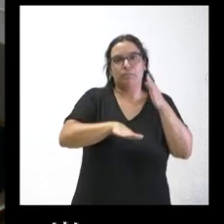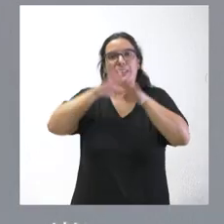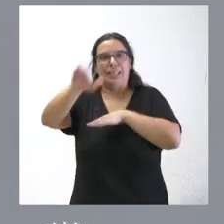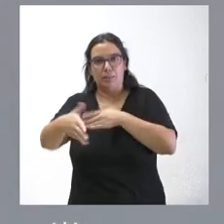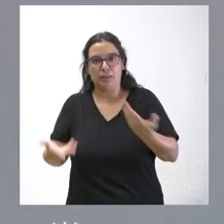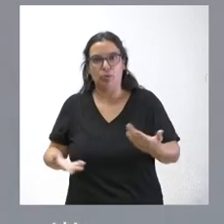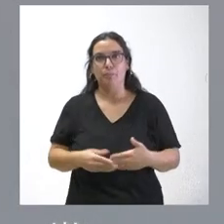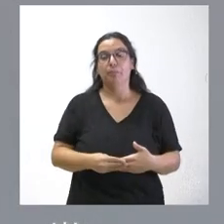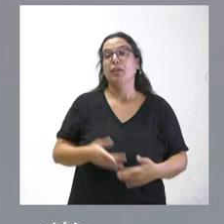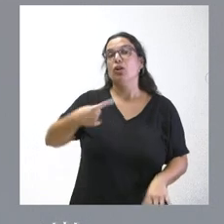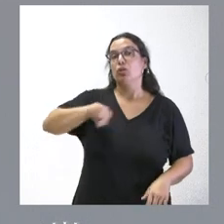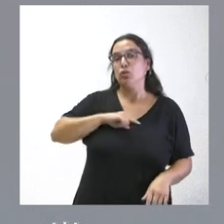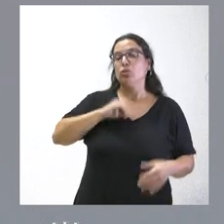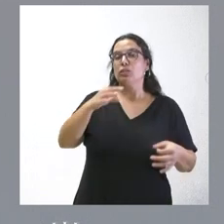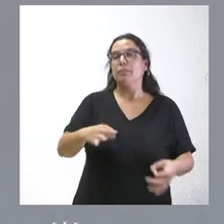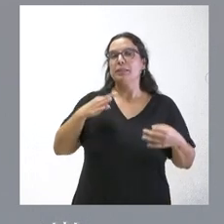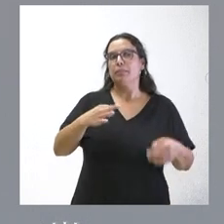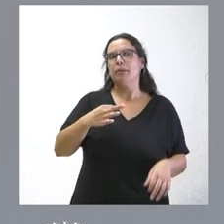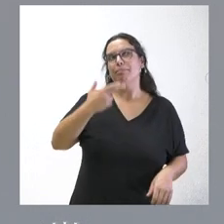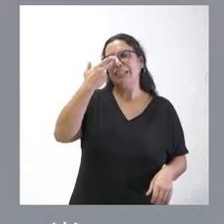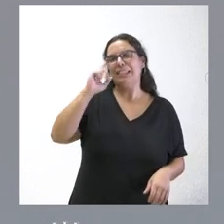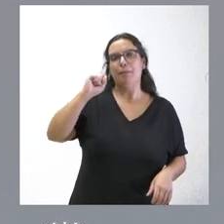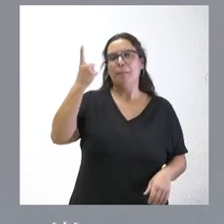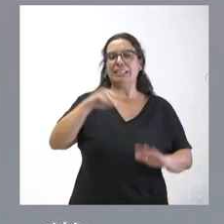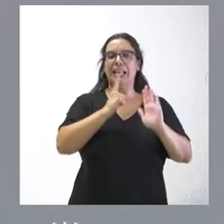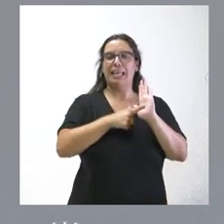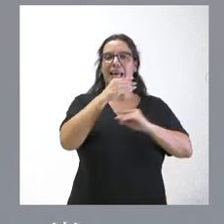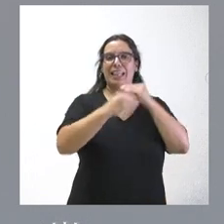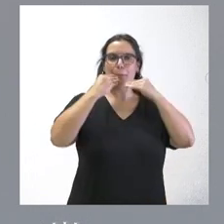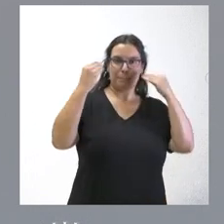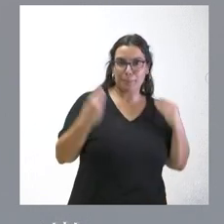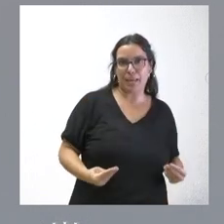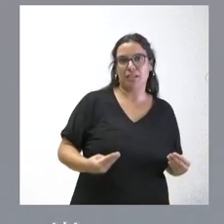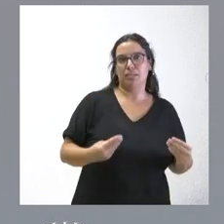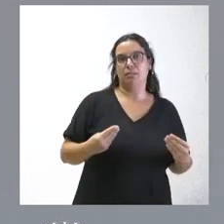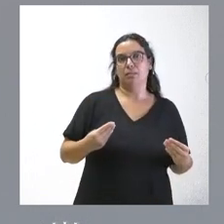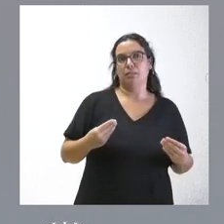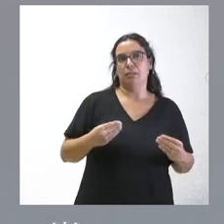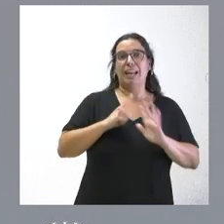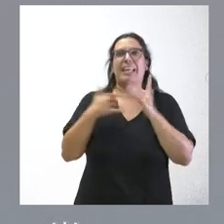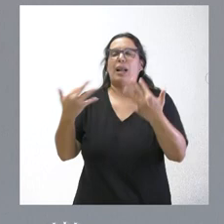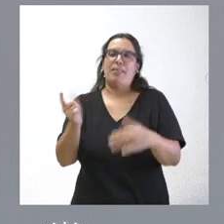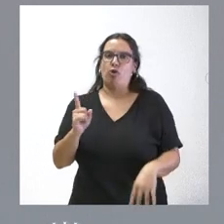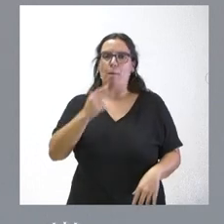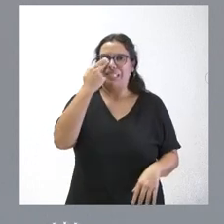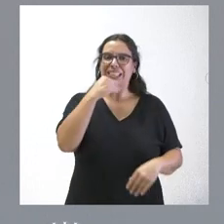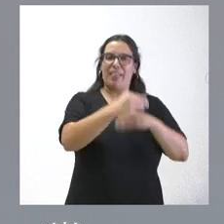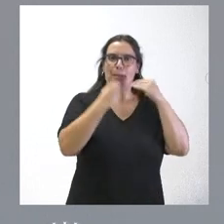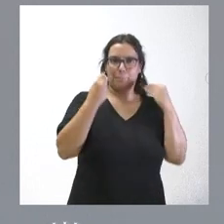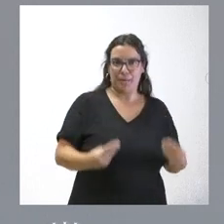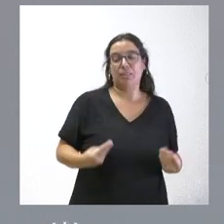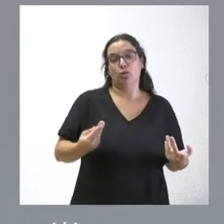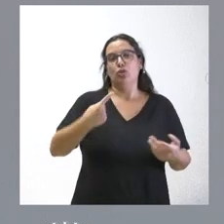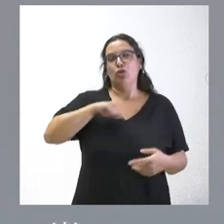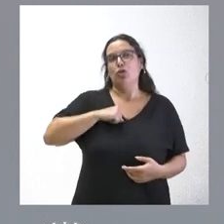a nosotros siempre les hemos dicho que nos importa mucho más que sean buenas leyes a que sean leyes muy rápidas y por tanto nos importa